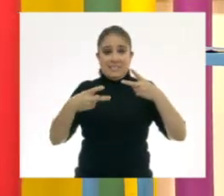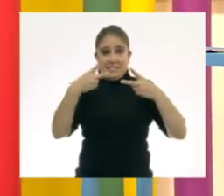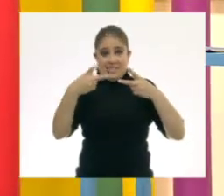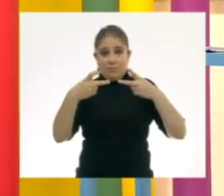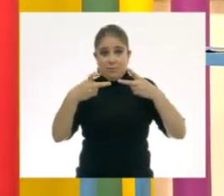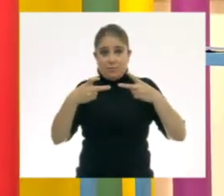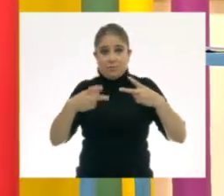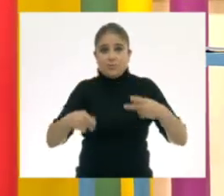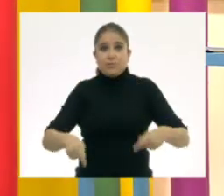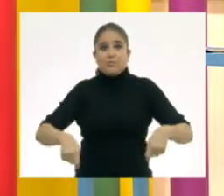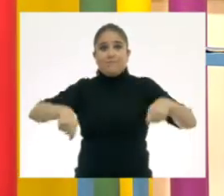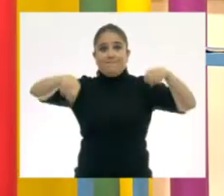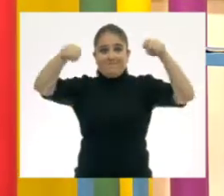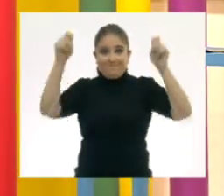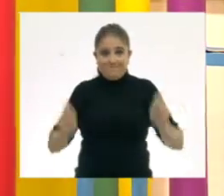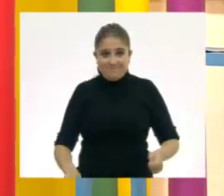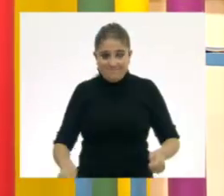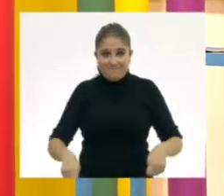segundo movimiento,